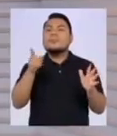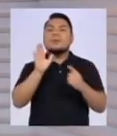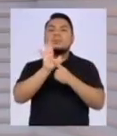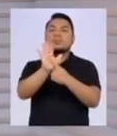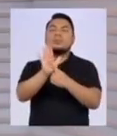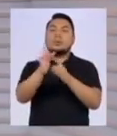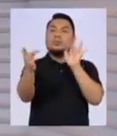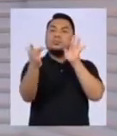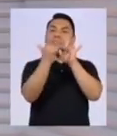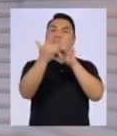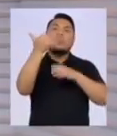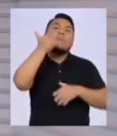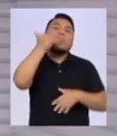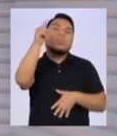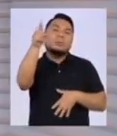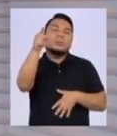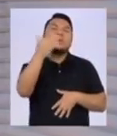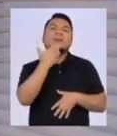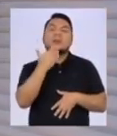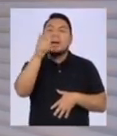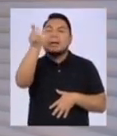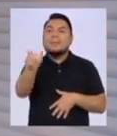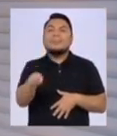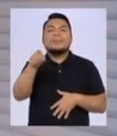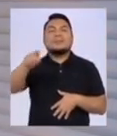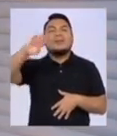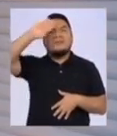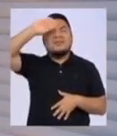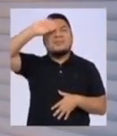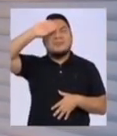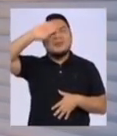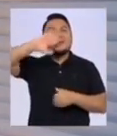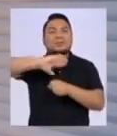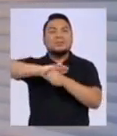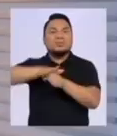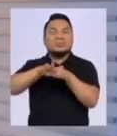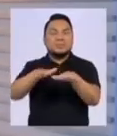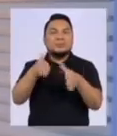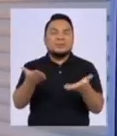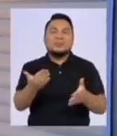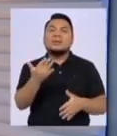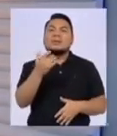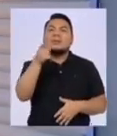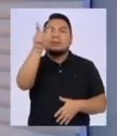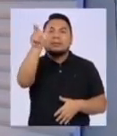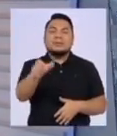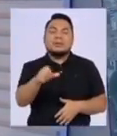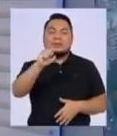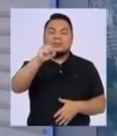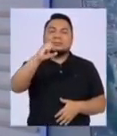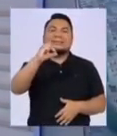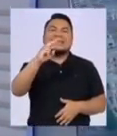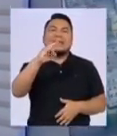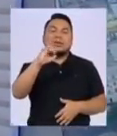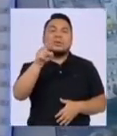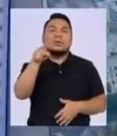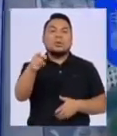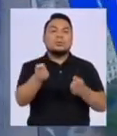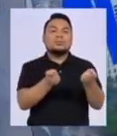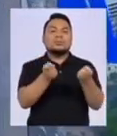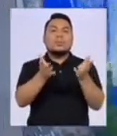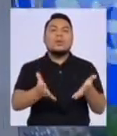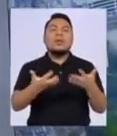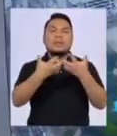vamos a presentar un enlace telefónico con un paciente de COVID-19. Se trata de Sergio Leigh. Él es administrador